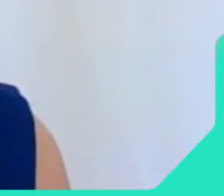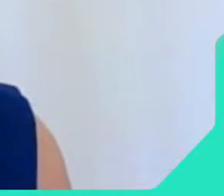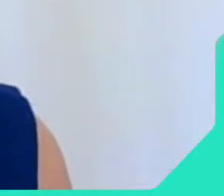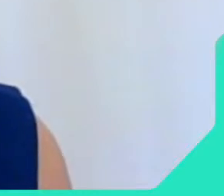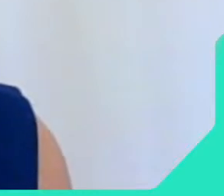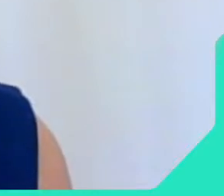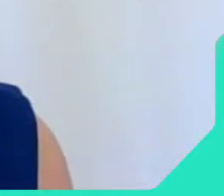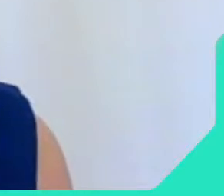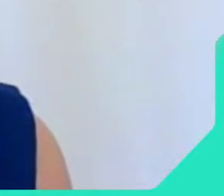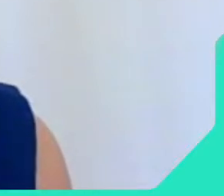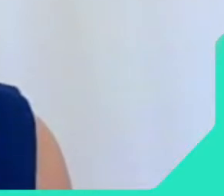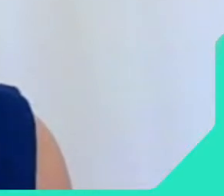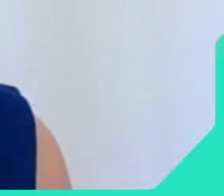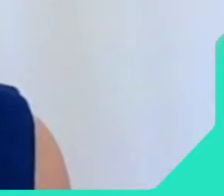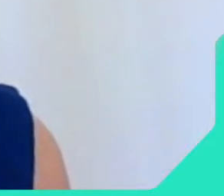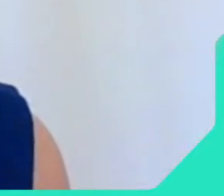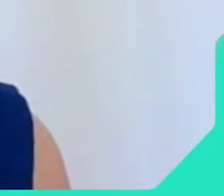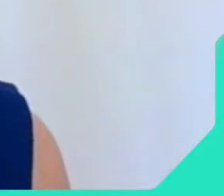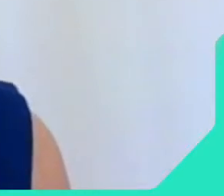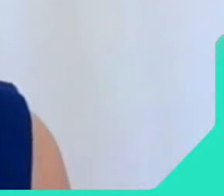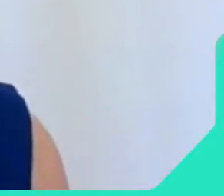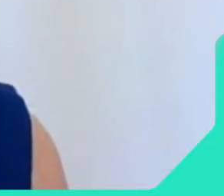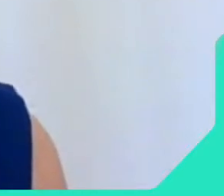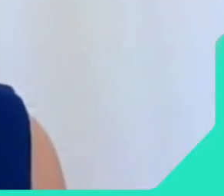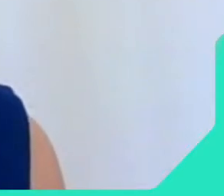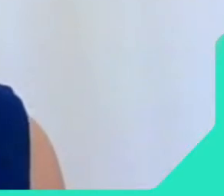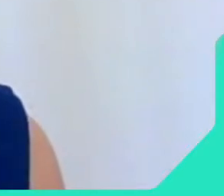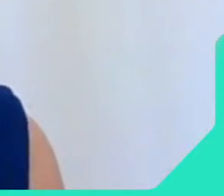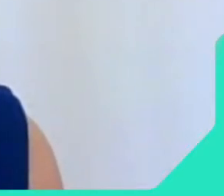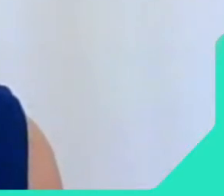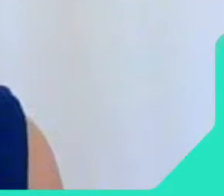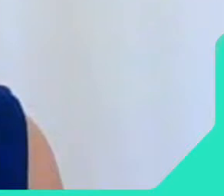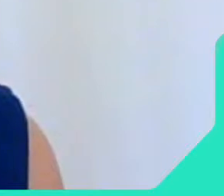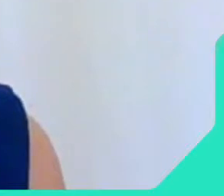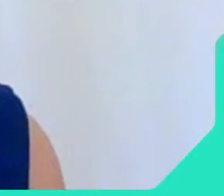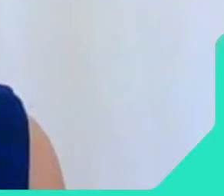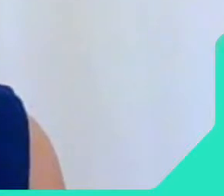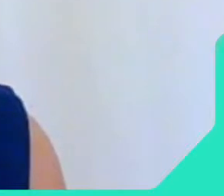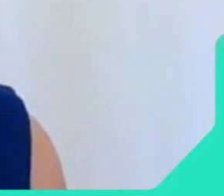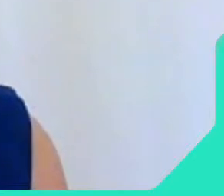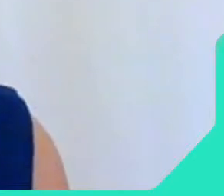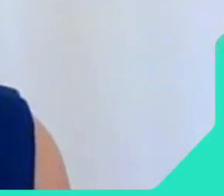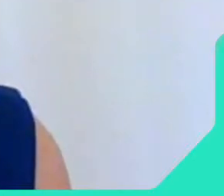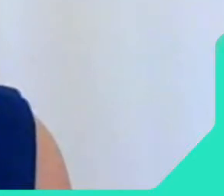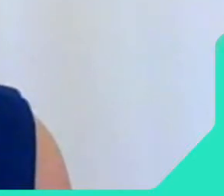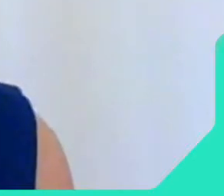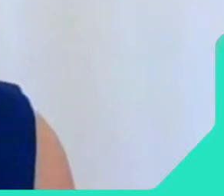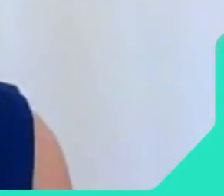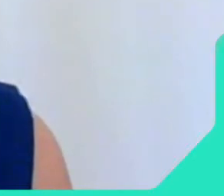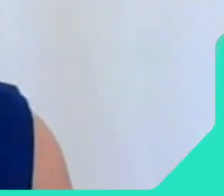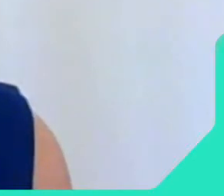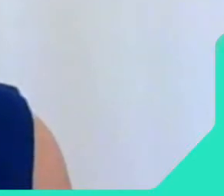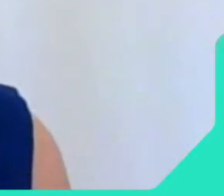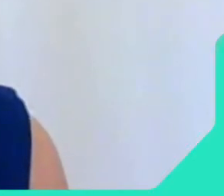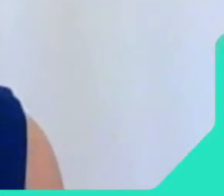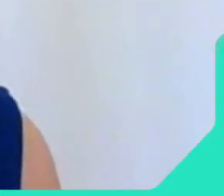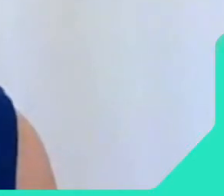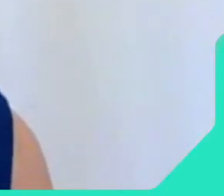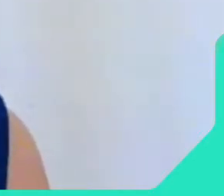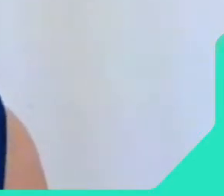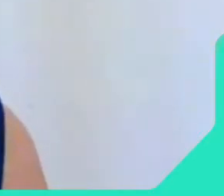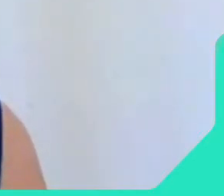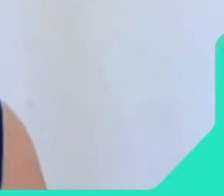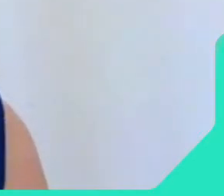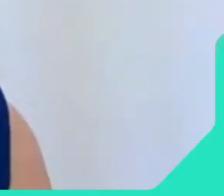nosotros denominamos Conociendo UNE. Hoy, como ya nos anticipó Paloma y como bien saben ustedes por